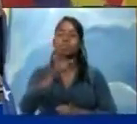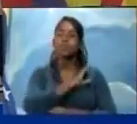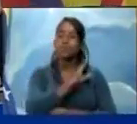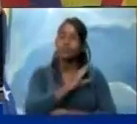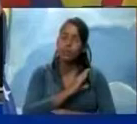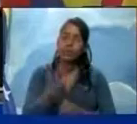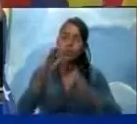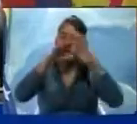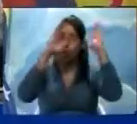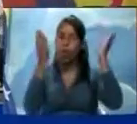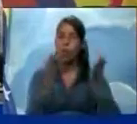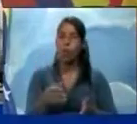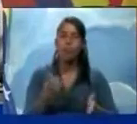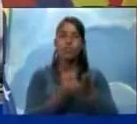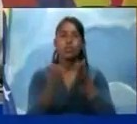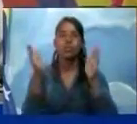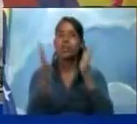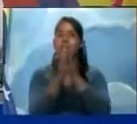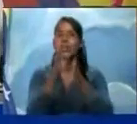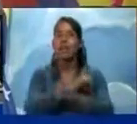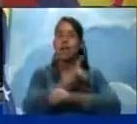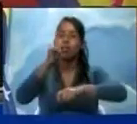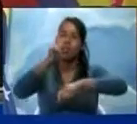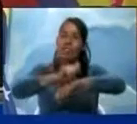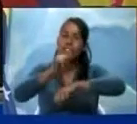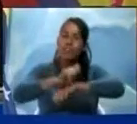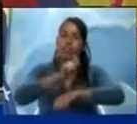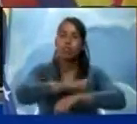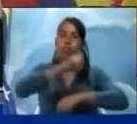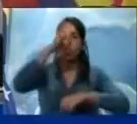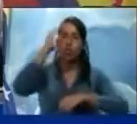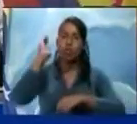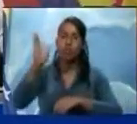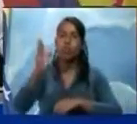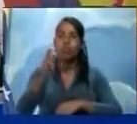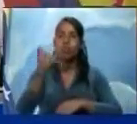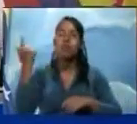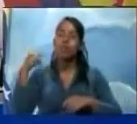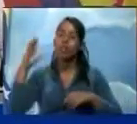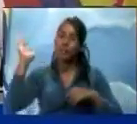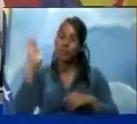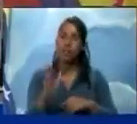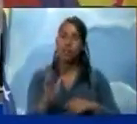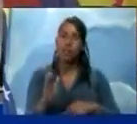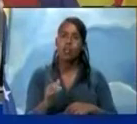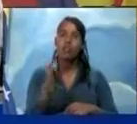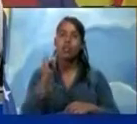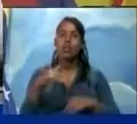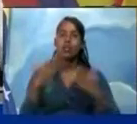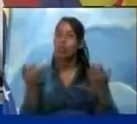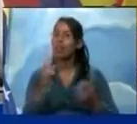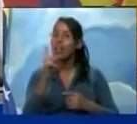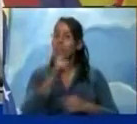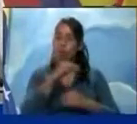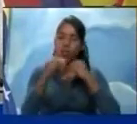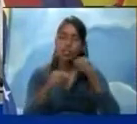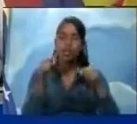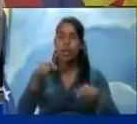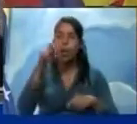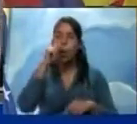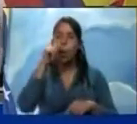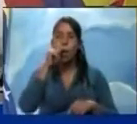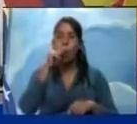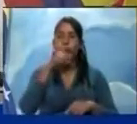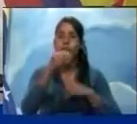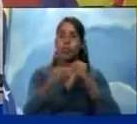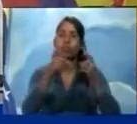los vasos sagrados del templo de Dios que Nabucodonosor había traído. Y lo que no hizo Nabucodonosor,